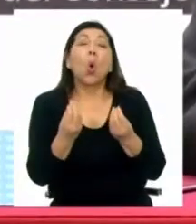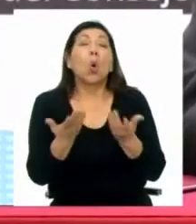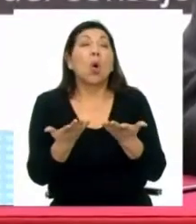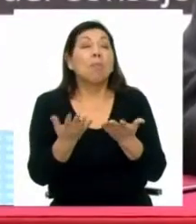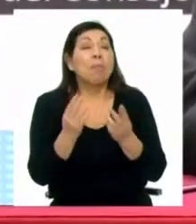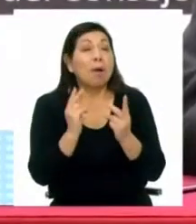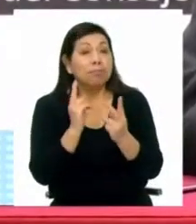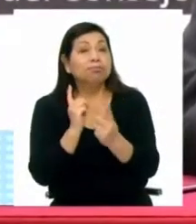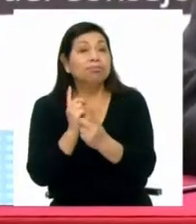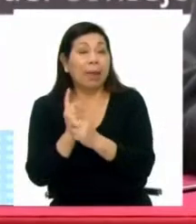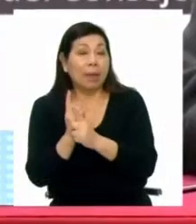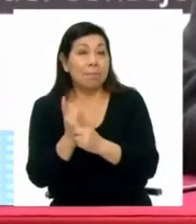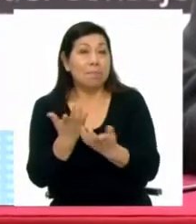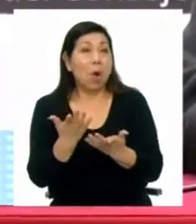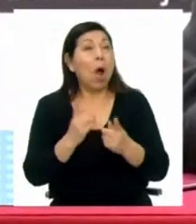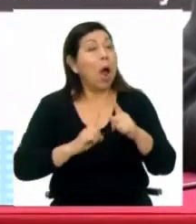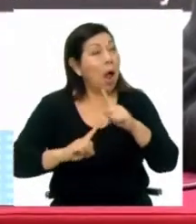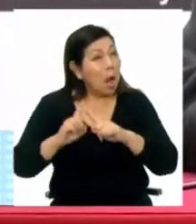que encontramos